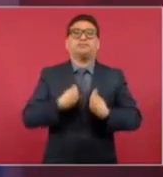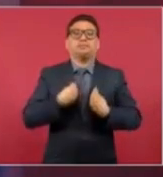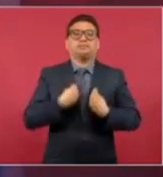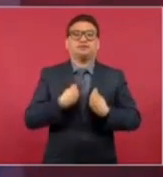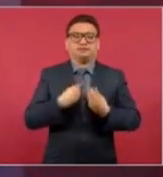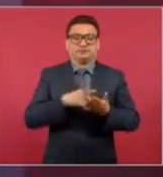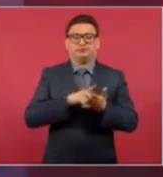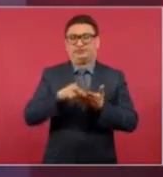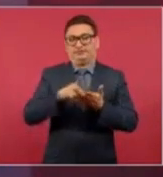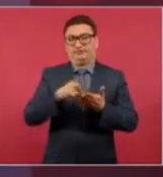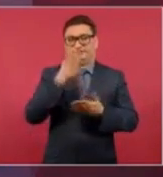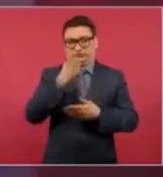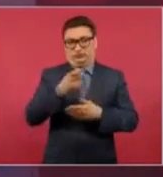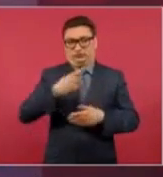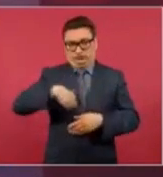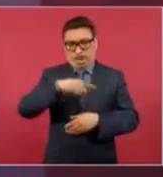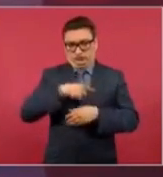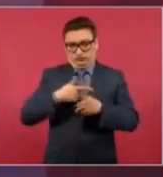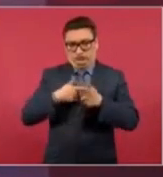Entonces, por eso vamos a seguir